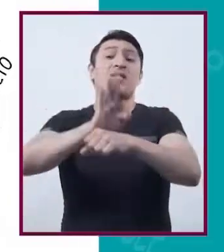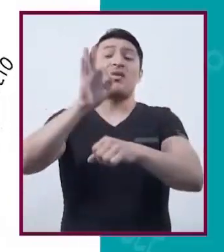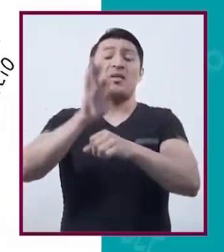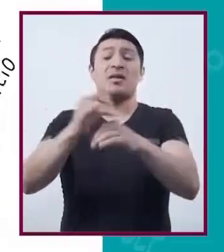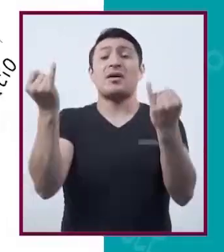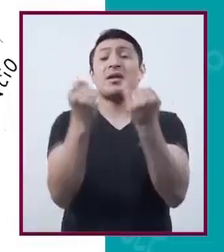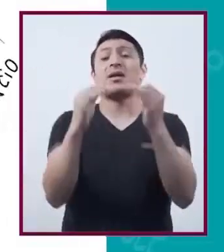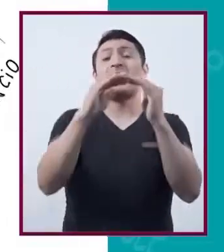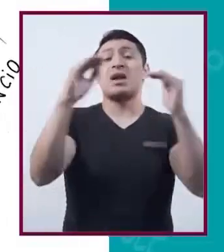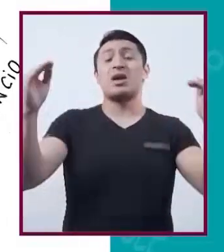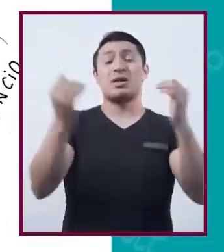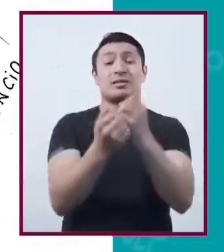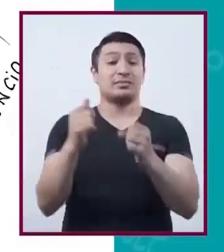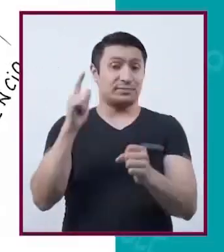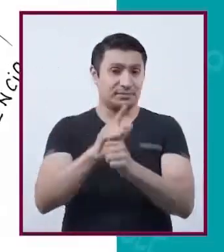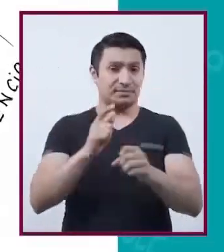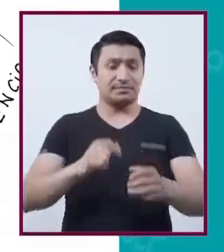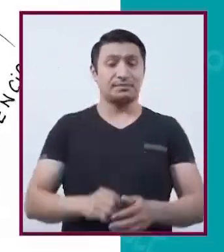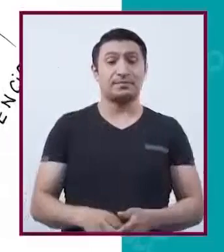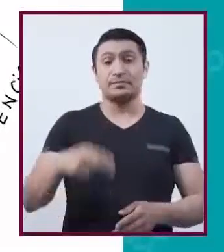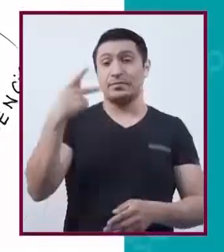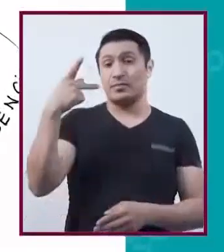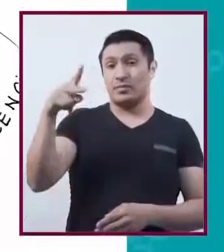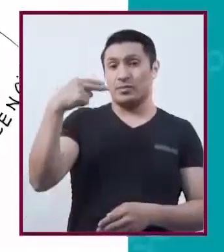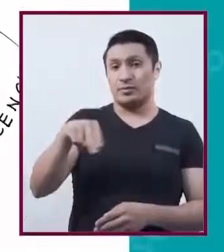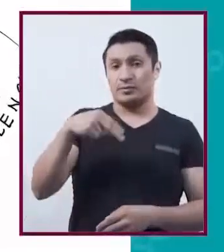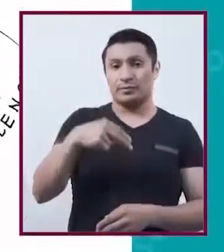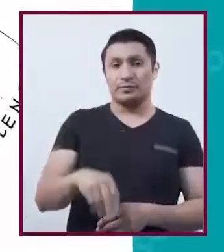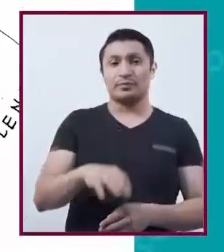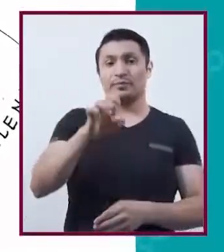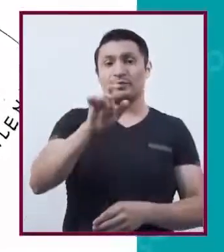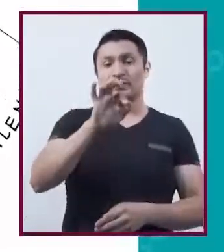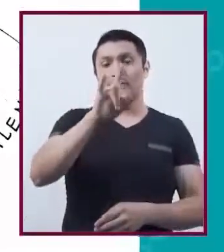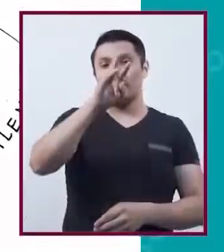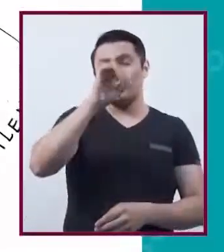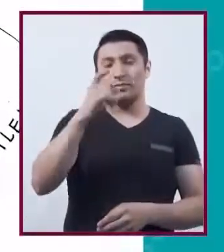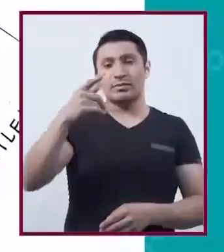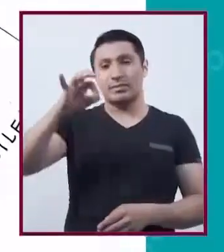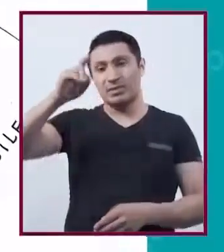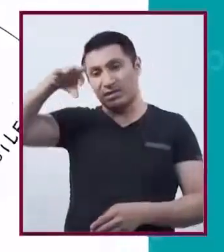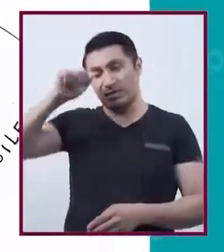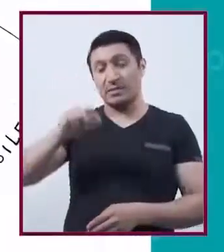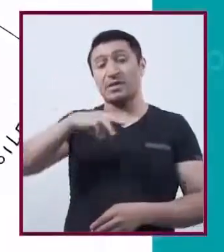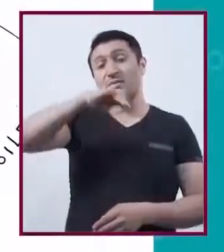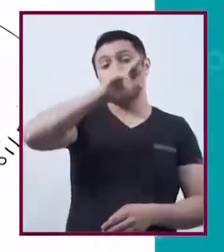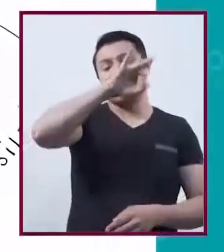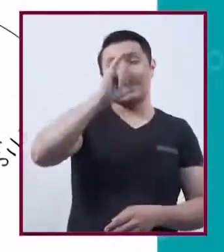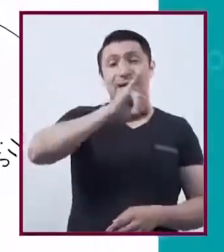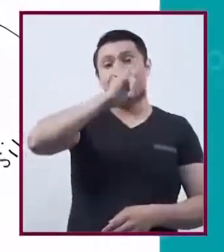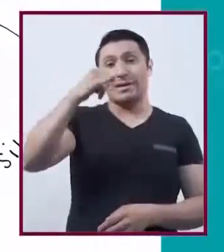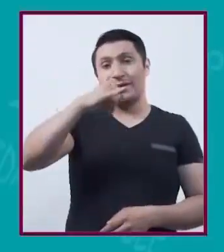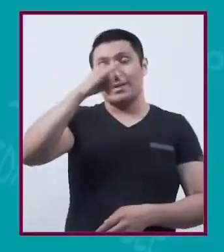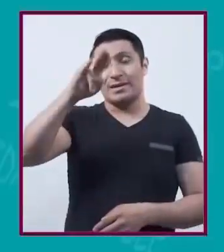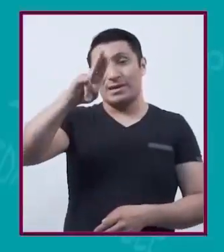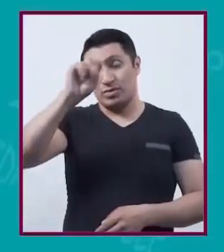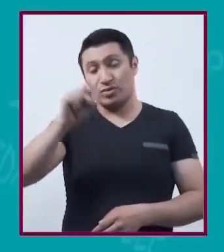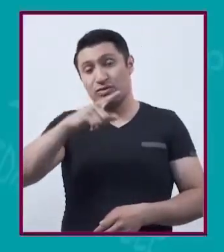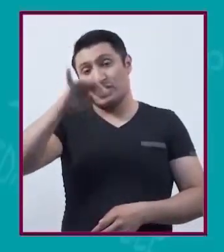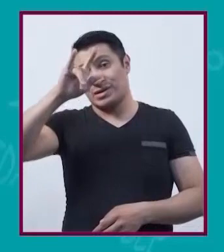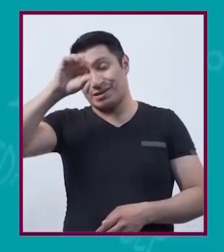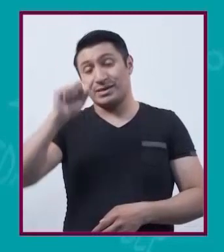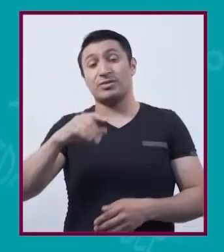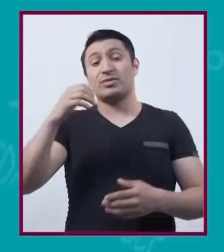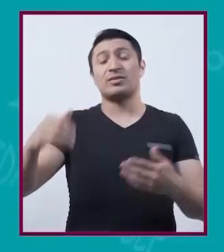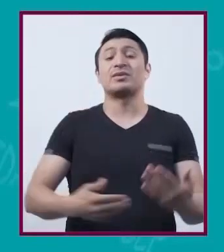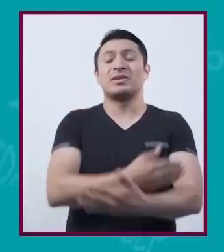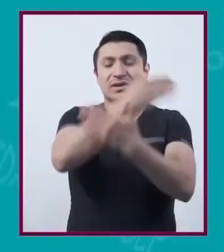Hughes Galeano. Nació en la ciudad de Montevideo, capital de Uruguay, el 3 de septiembre de 1940. Antes